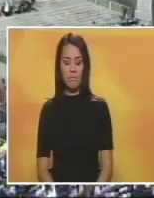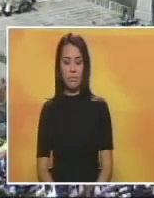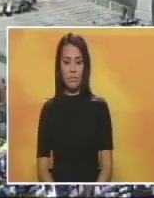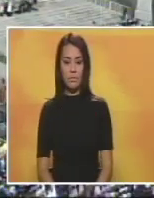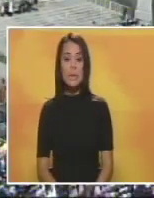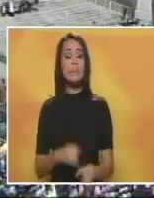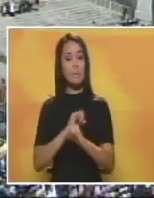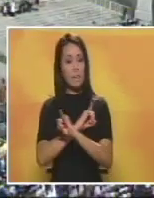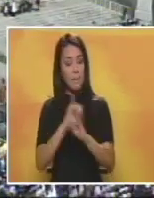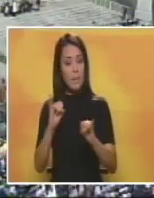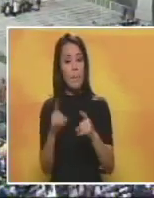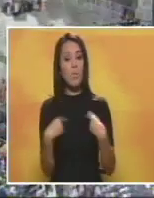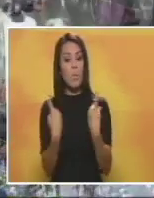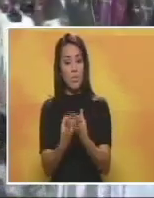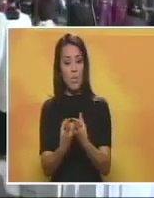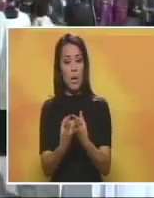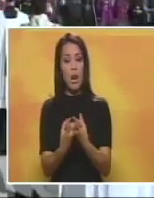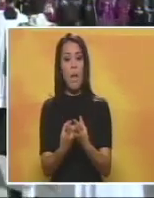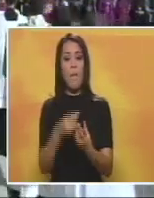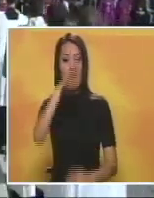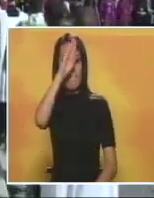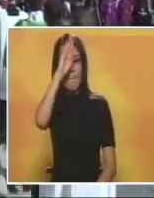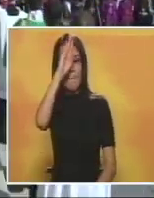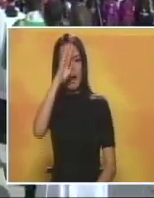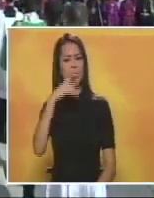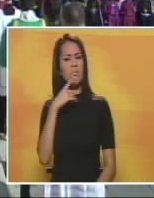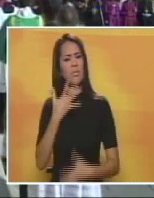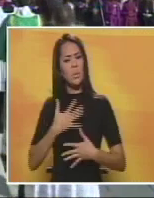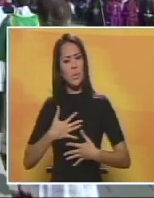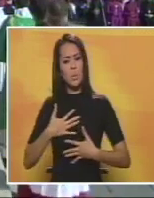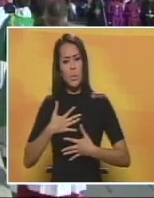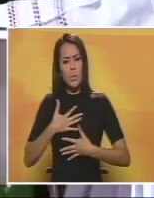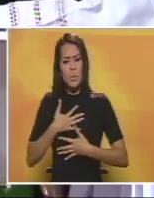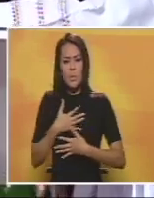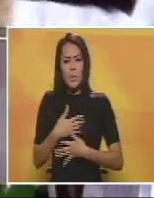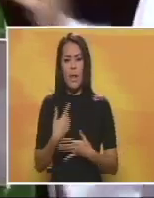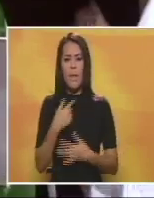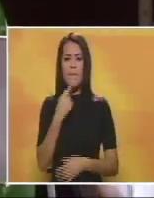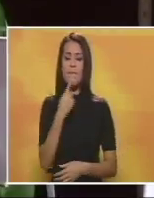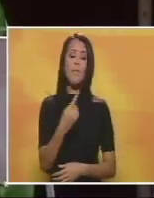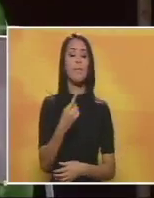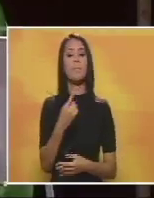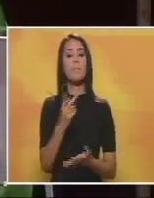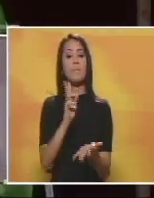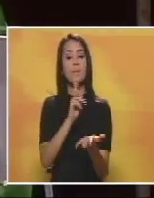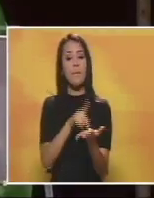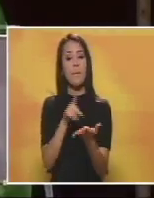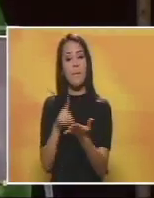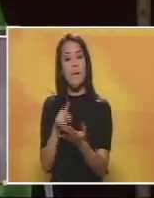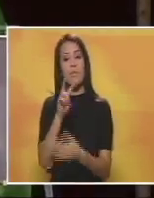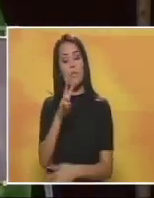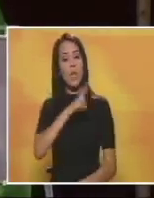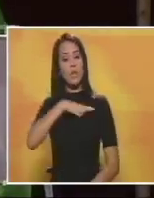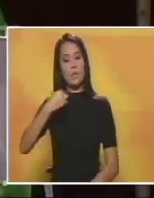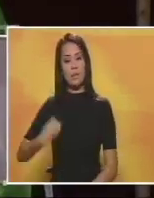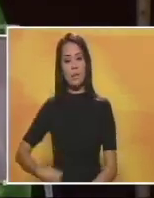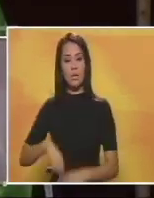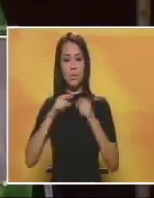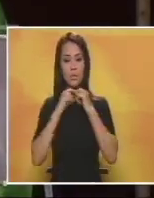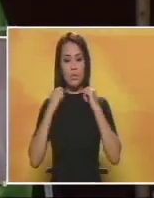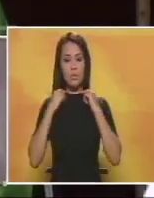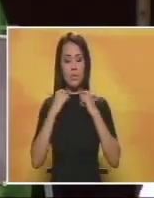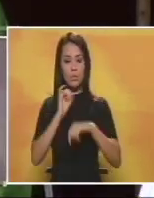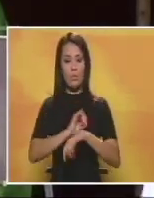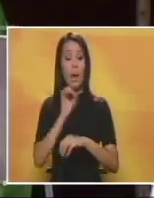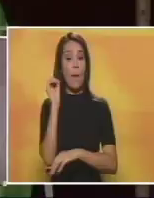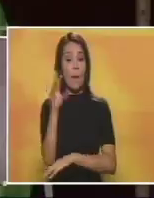Y cerramos en el Vaticano, donde el Papa Francisco se conmovió al anunciar la presencia por primera vez de 2 obispos chinos en la asamblea